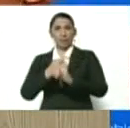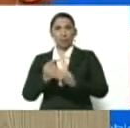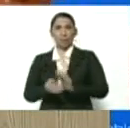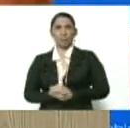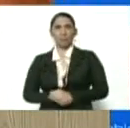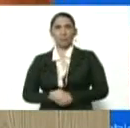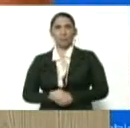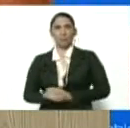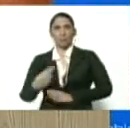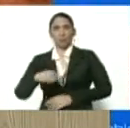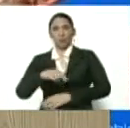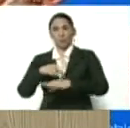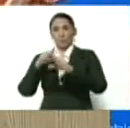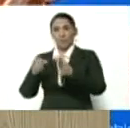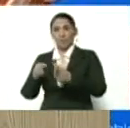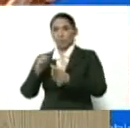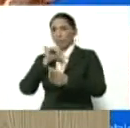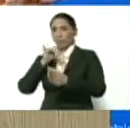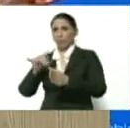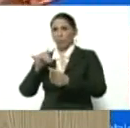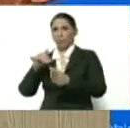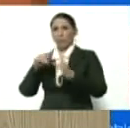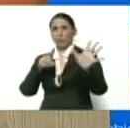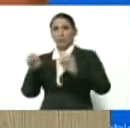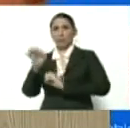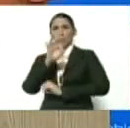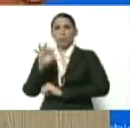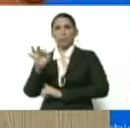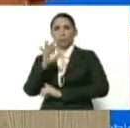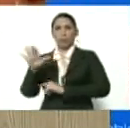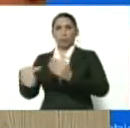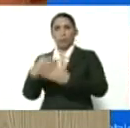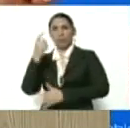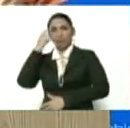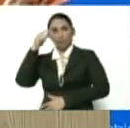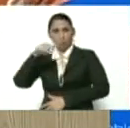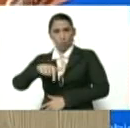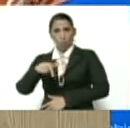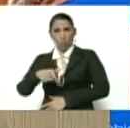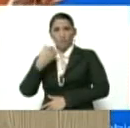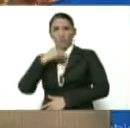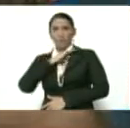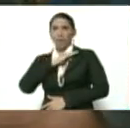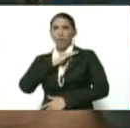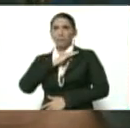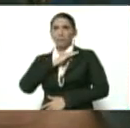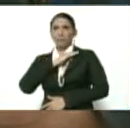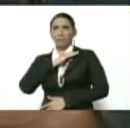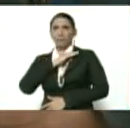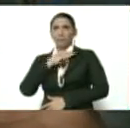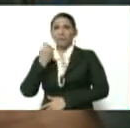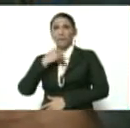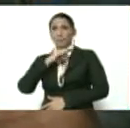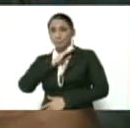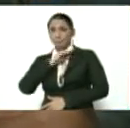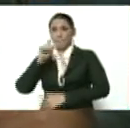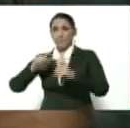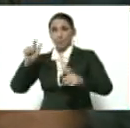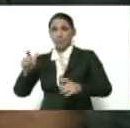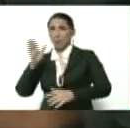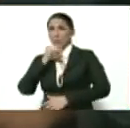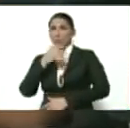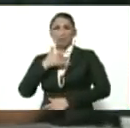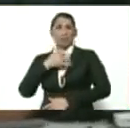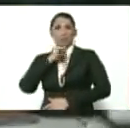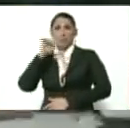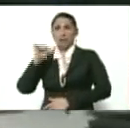Allí nuestro ministro informó que el 60% al día de hoy de los casos son casos asintomáticos. Es decir, que